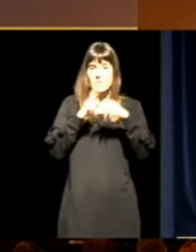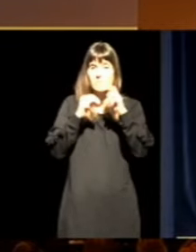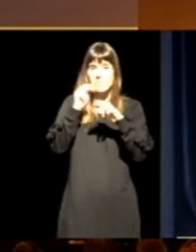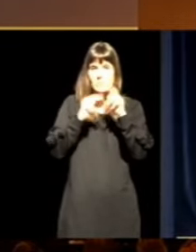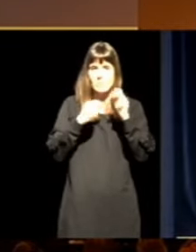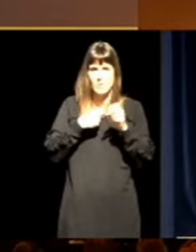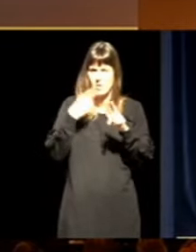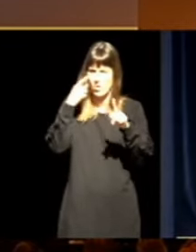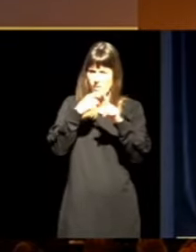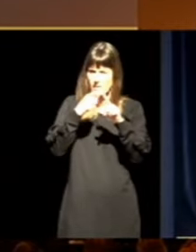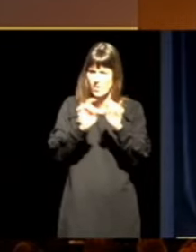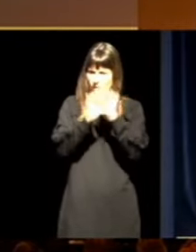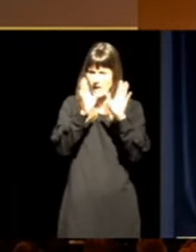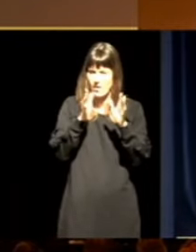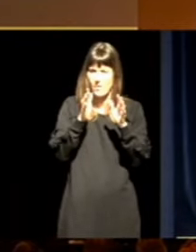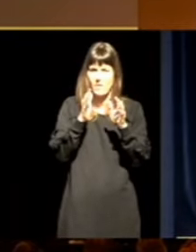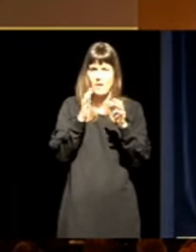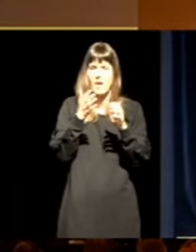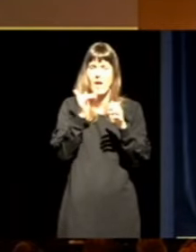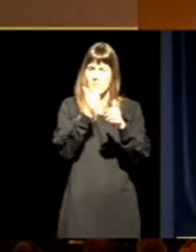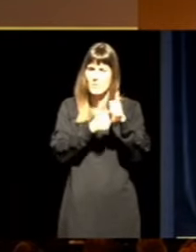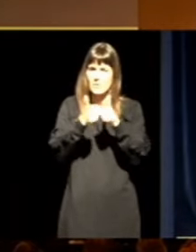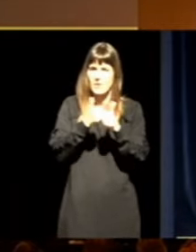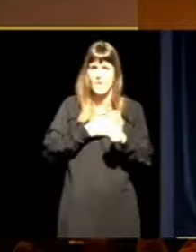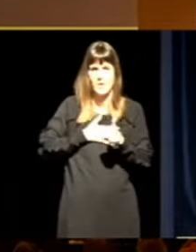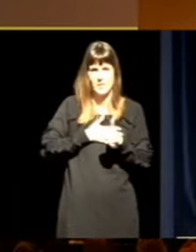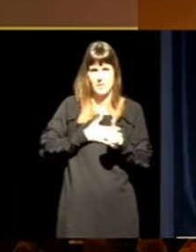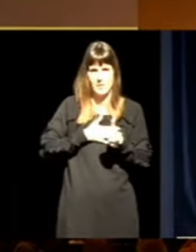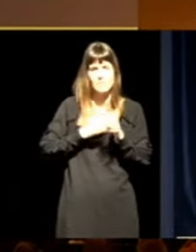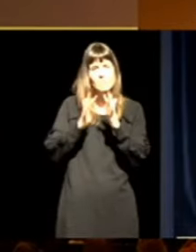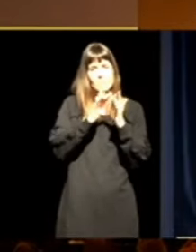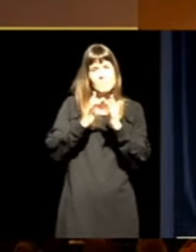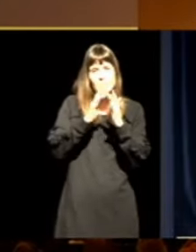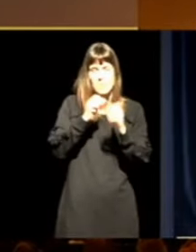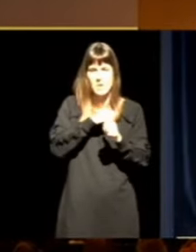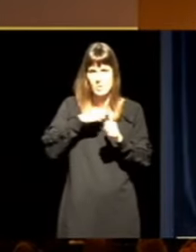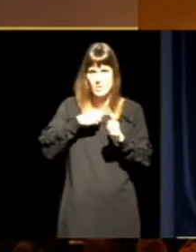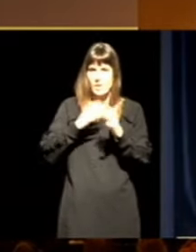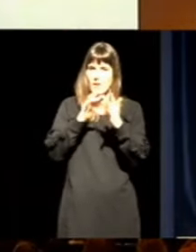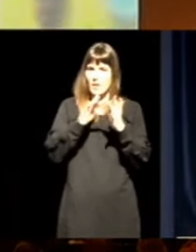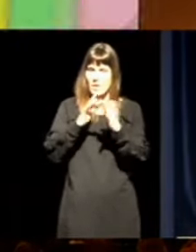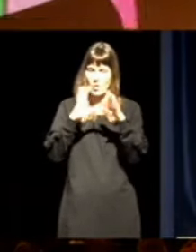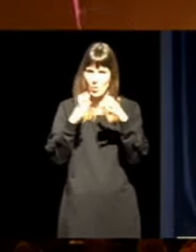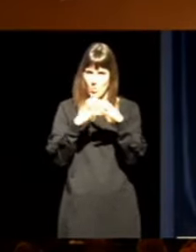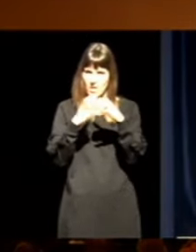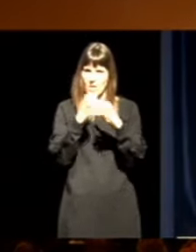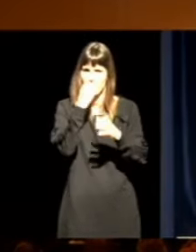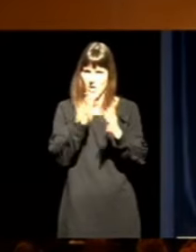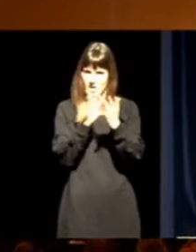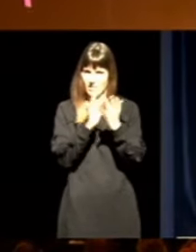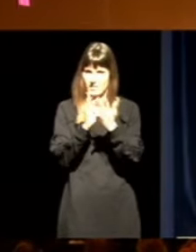concreta y consciente hacia el bienestar, hacia el buen trato personal y favorecer tu comunidad.